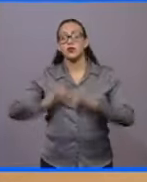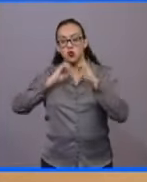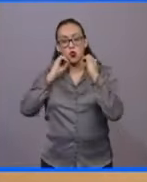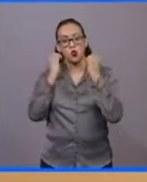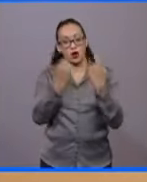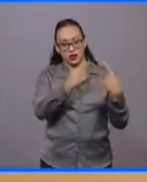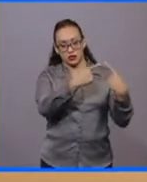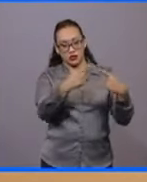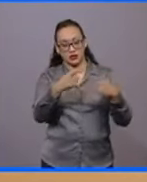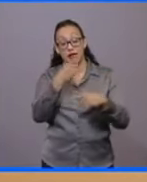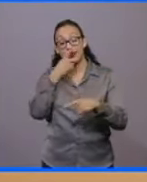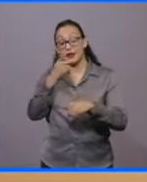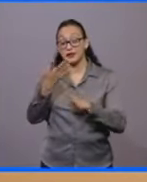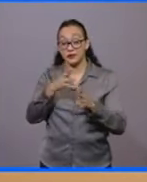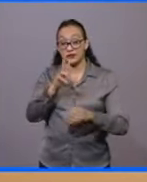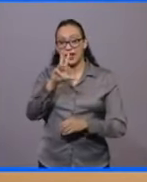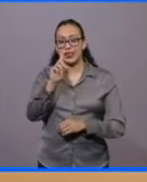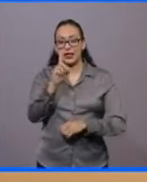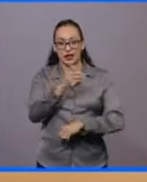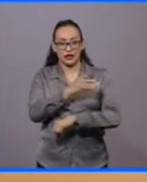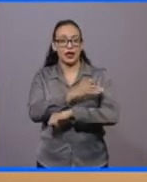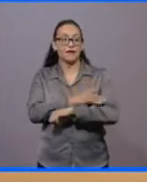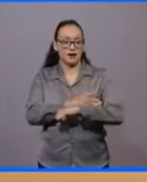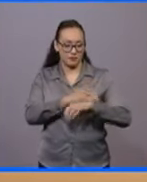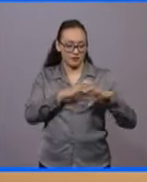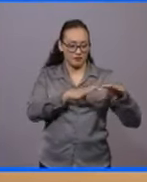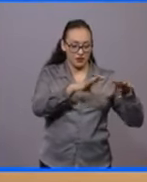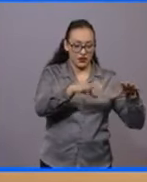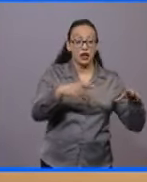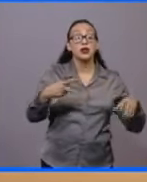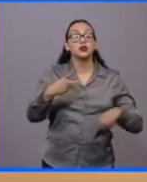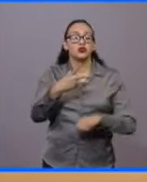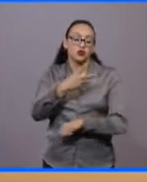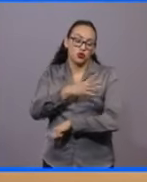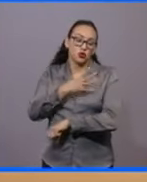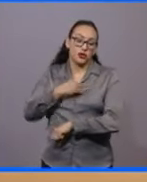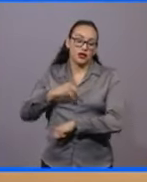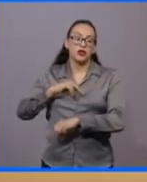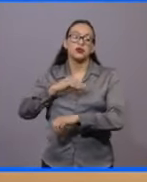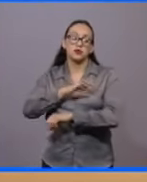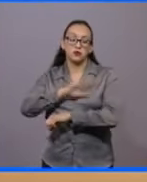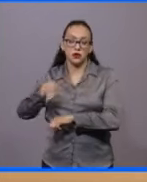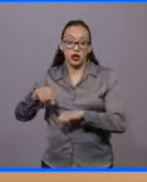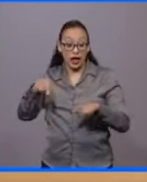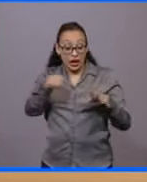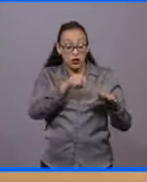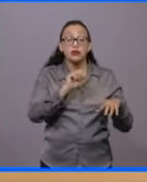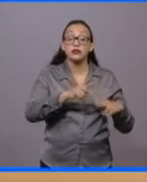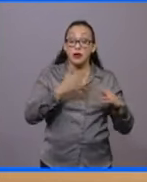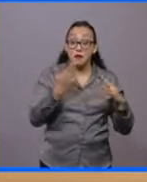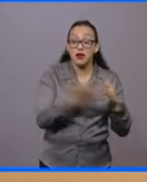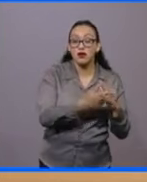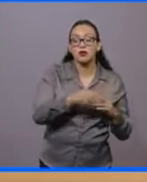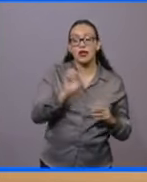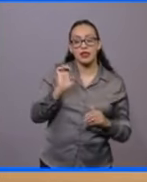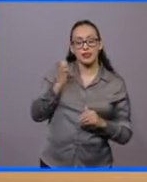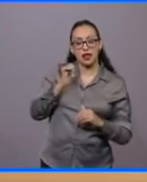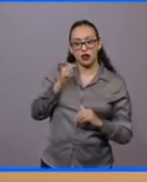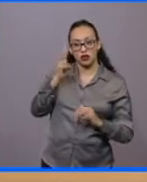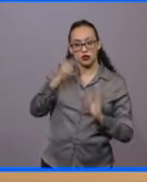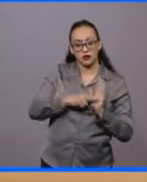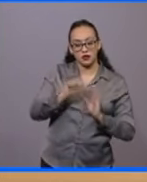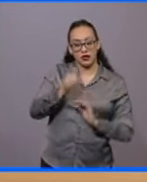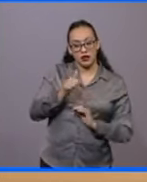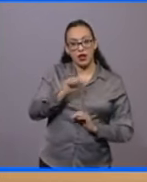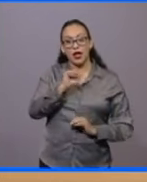Organizaciones sociales revelaron que al menos 30 familiares de personas desaparecidas han sido asesinados entre febrero de 2011 y